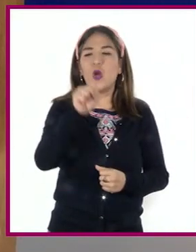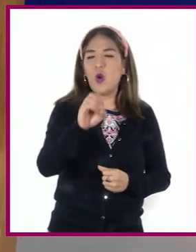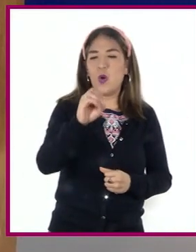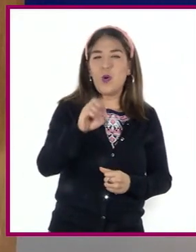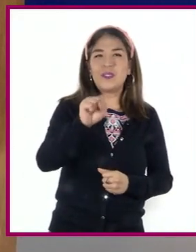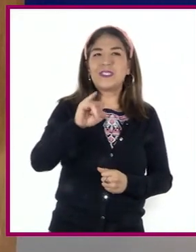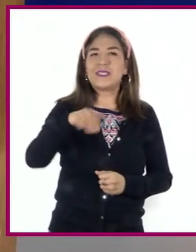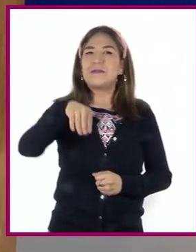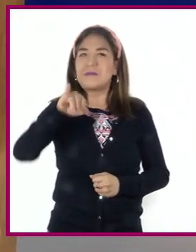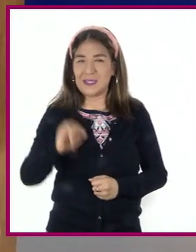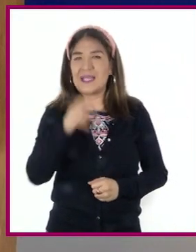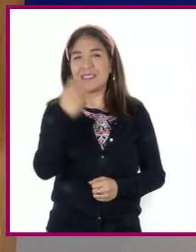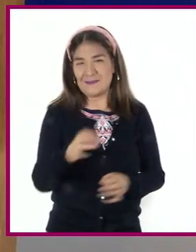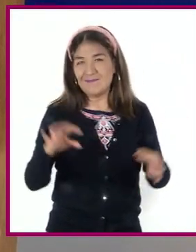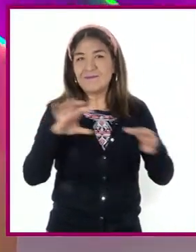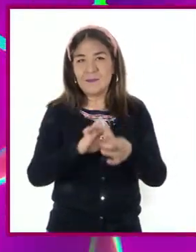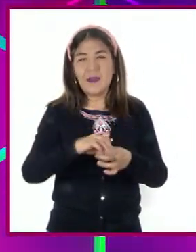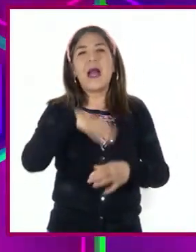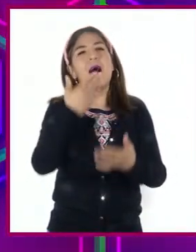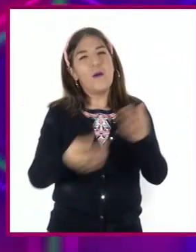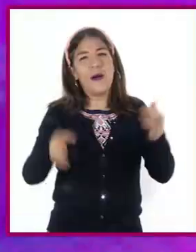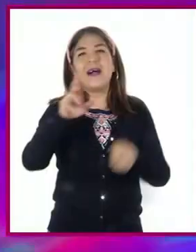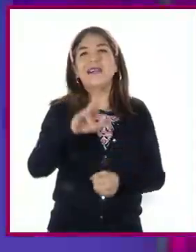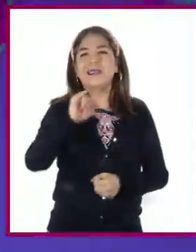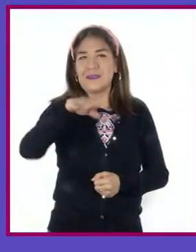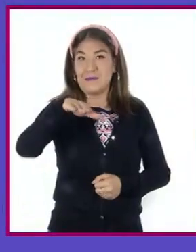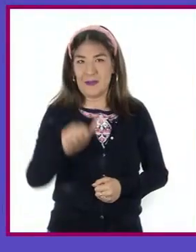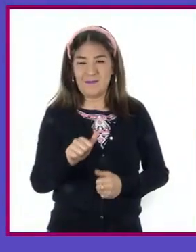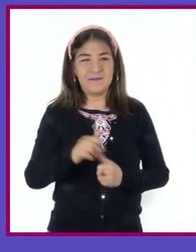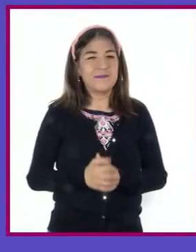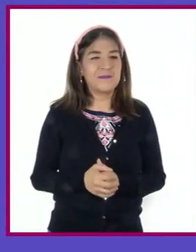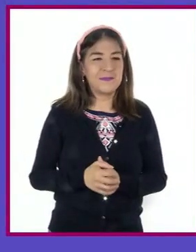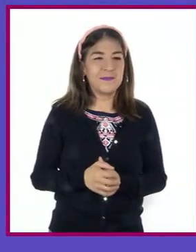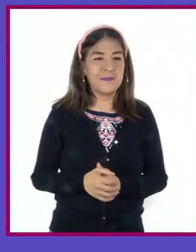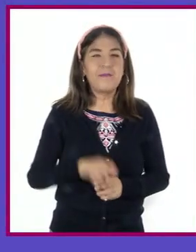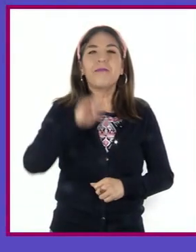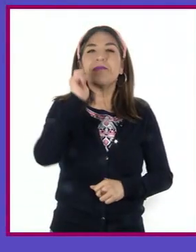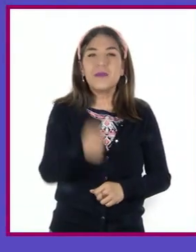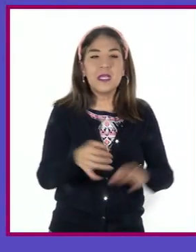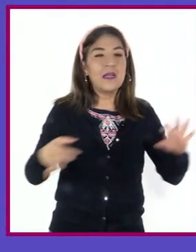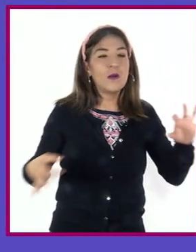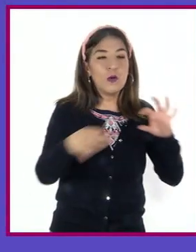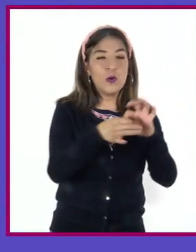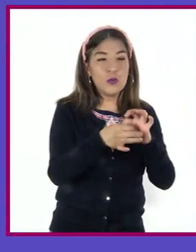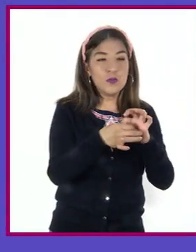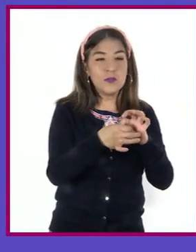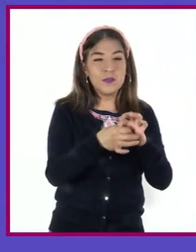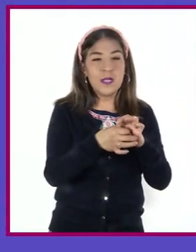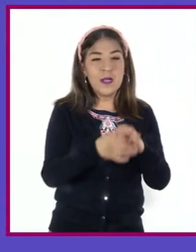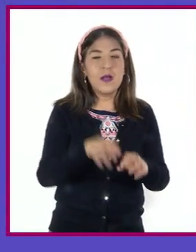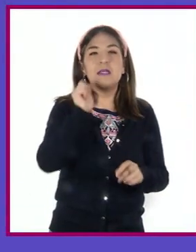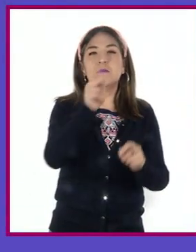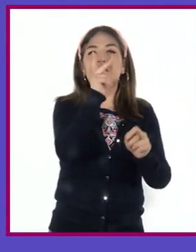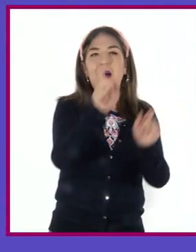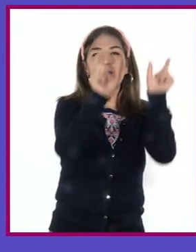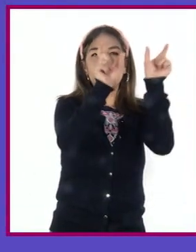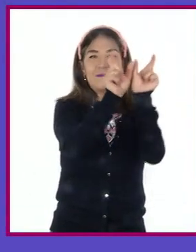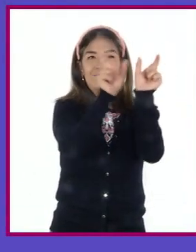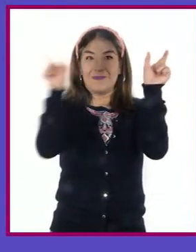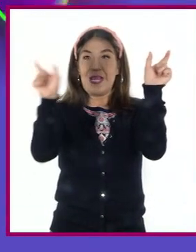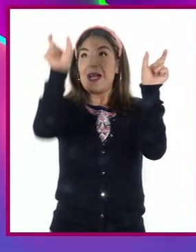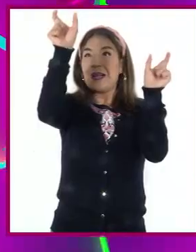se relacionan dos elementos entre sí para expresar de otra manera la semejanza. Ejemplo, se